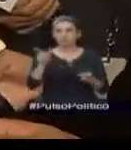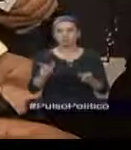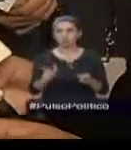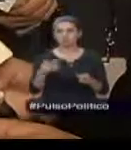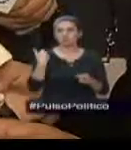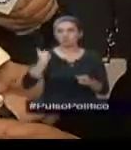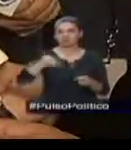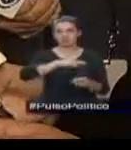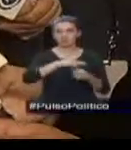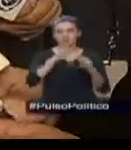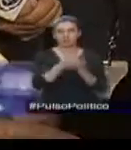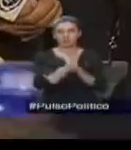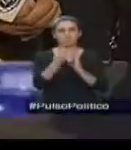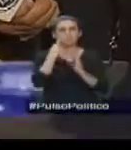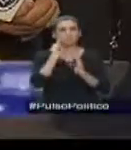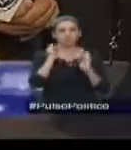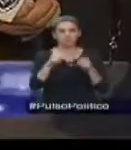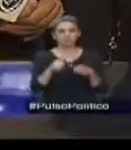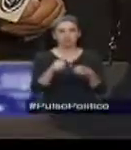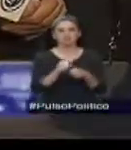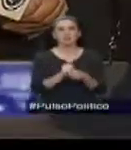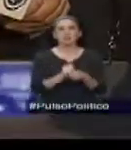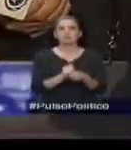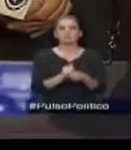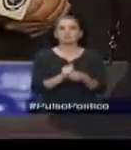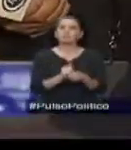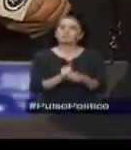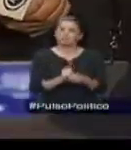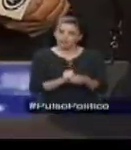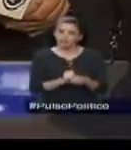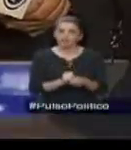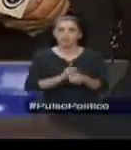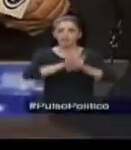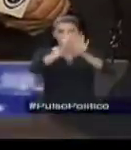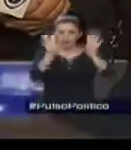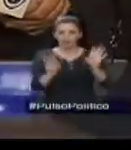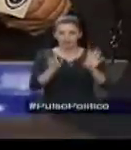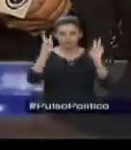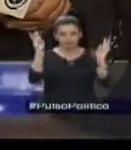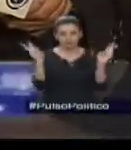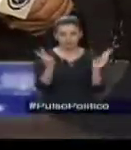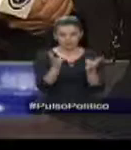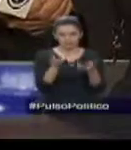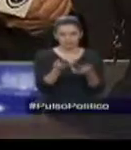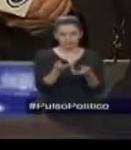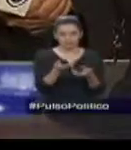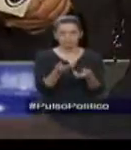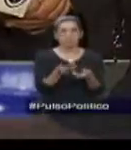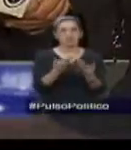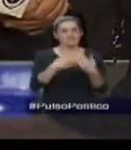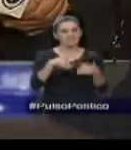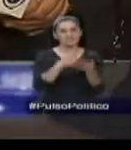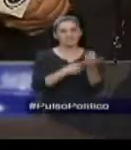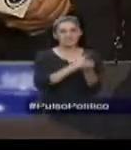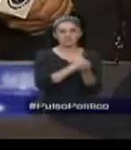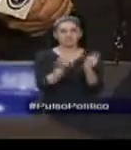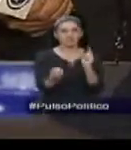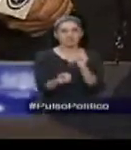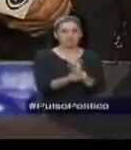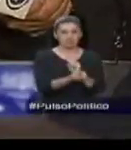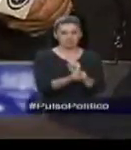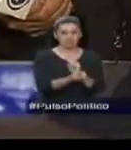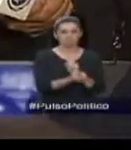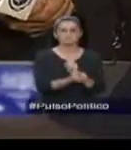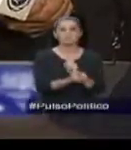capacidad normativa para poder realizar estas precisiones al dictamen de la corte constitucional sin que ello pues se modifique el espíritu de lo